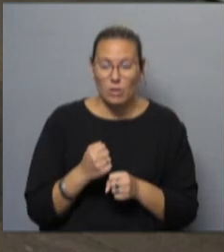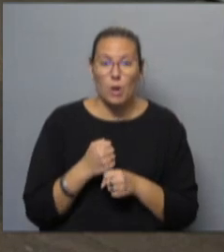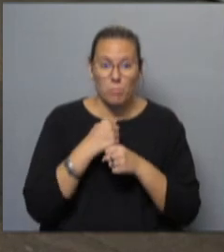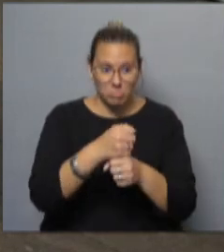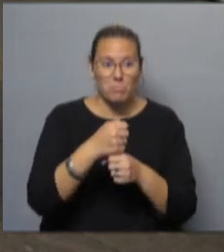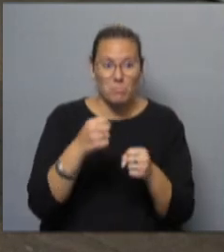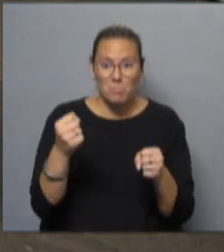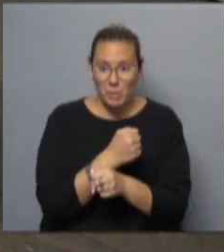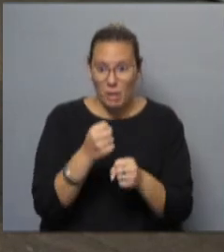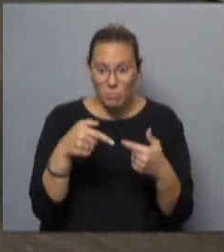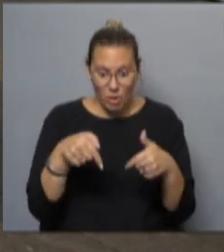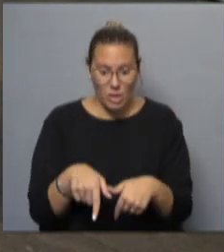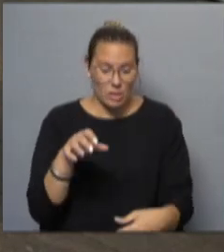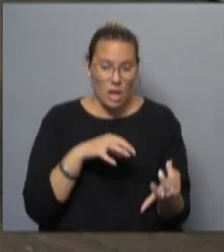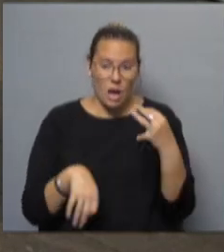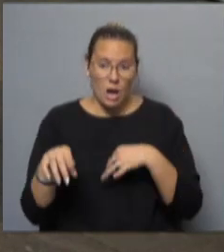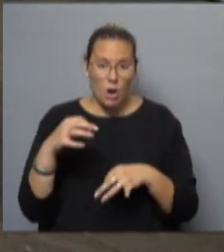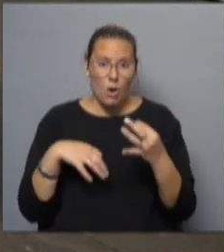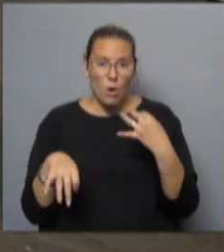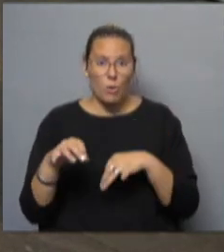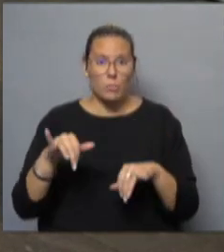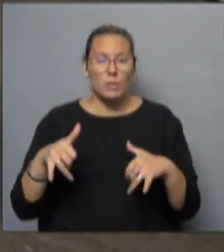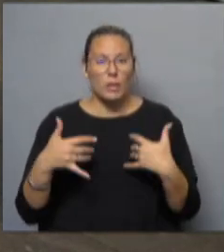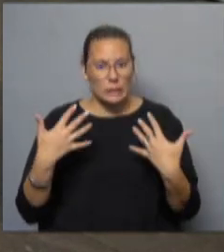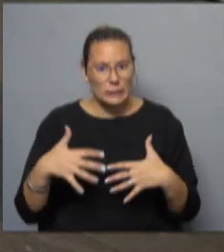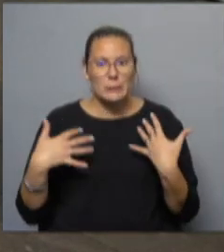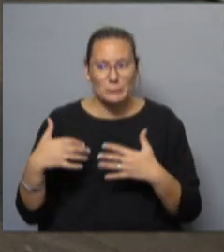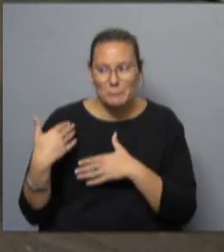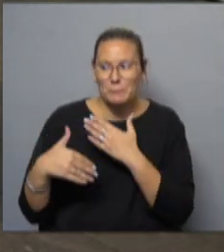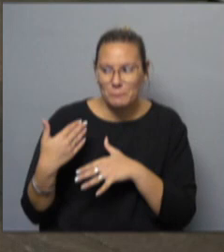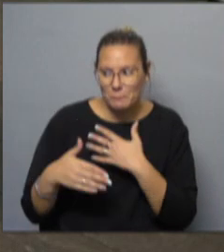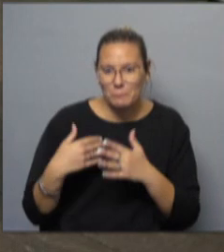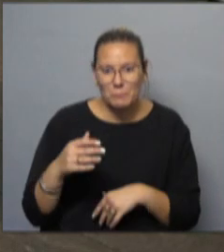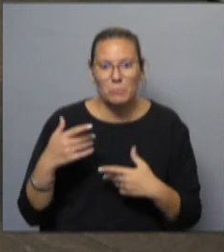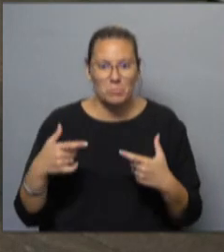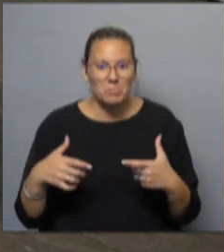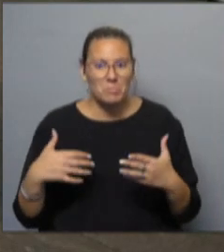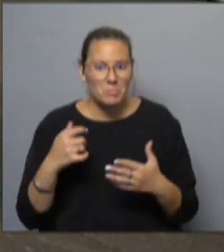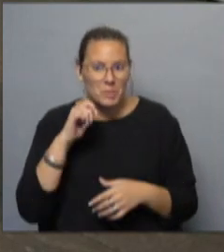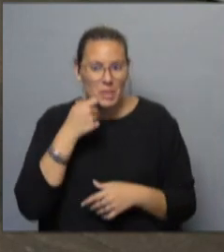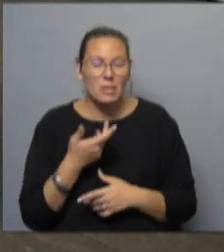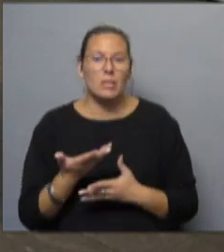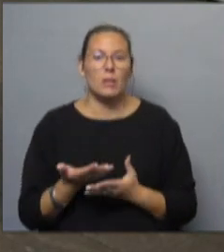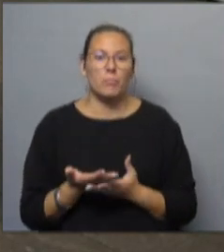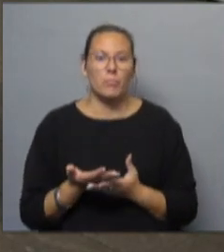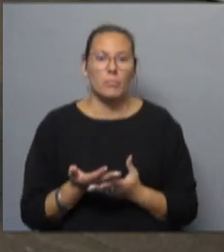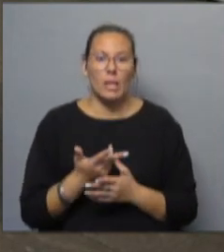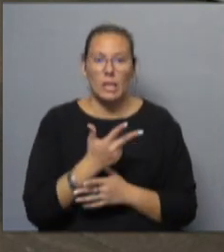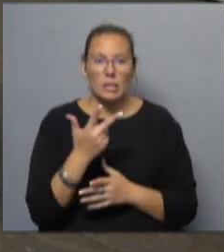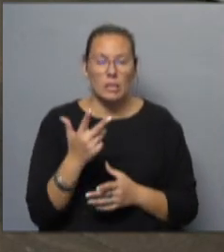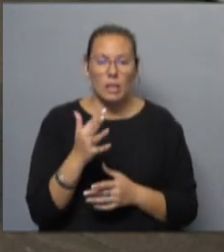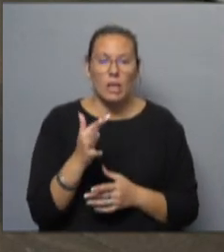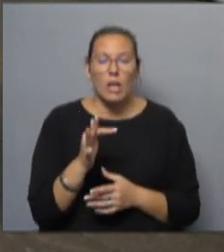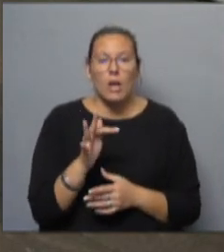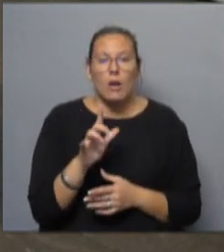esta obra que viene pisando bastante fuerte por eso mismo 3 florencio